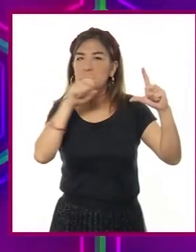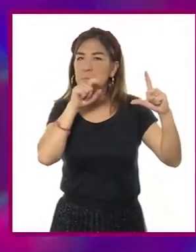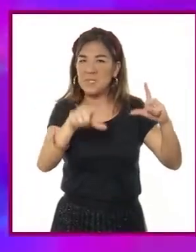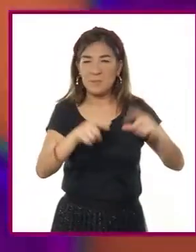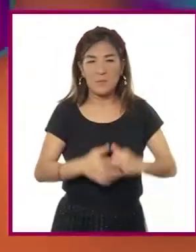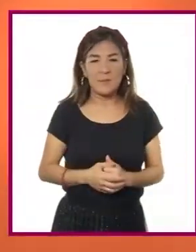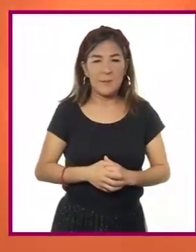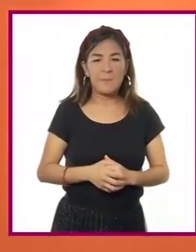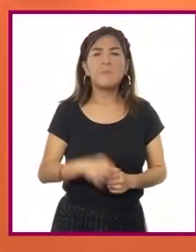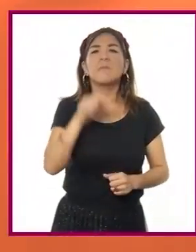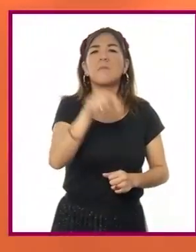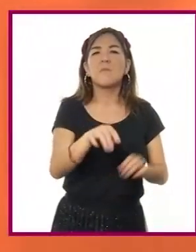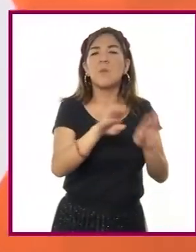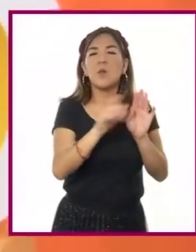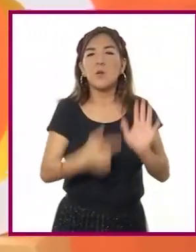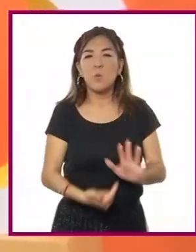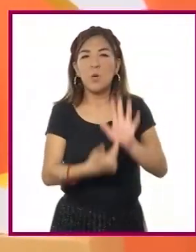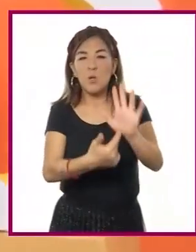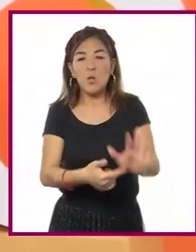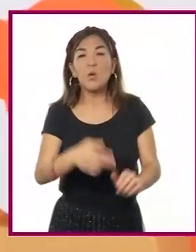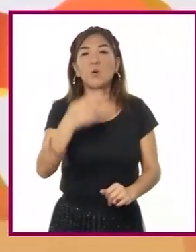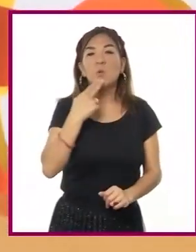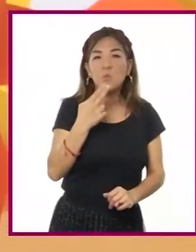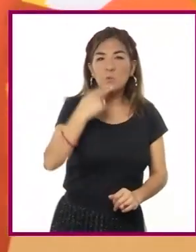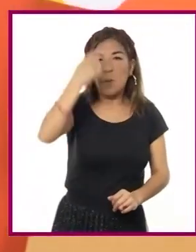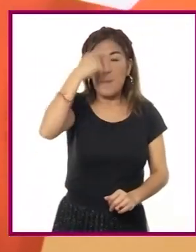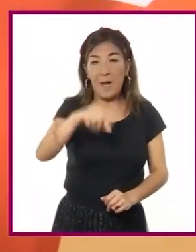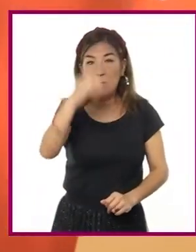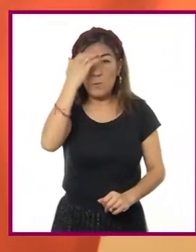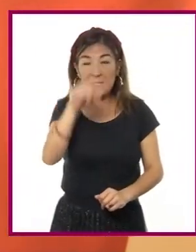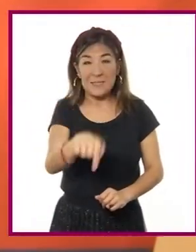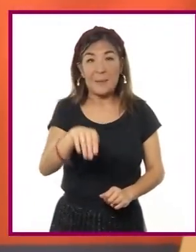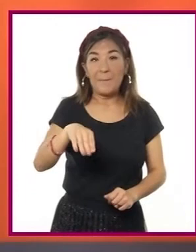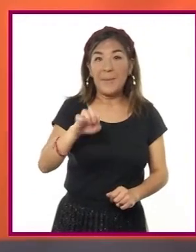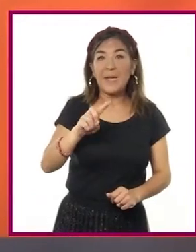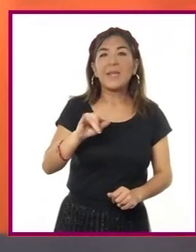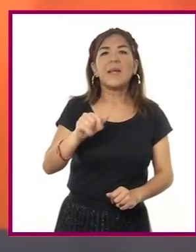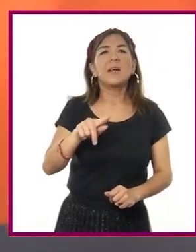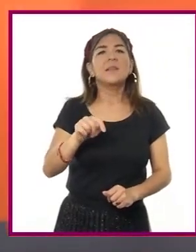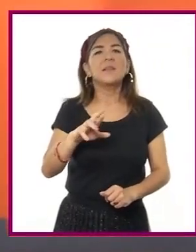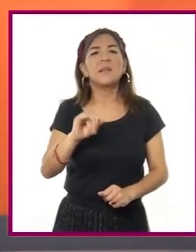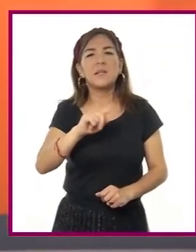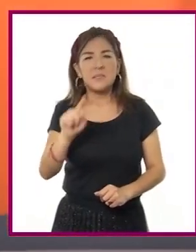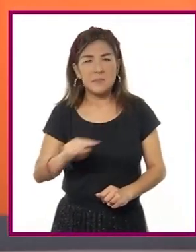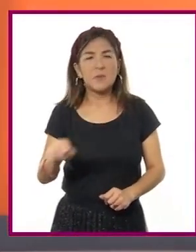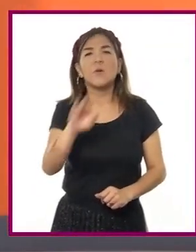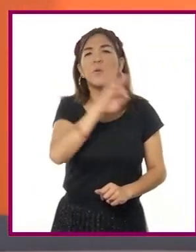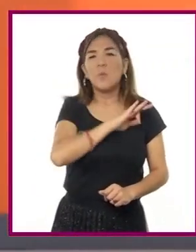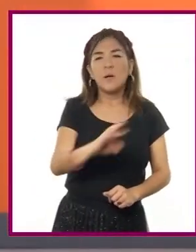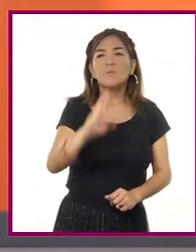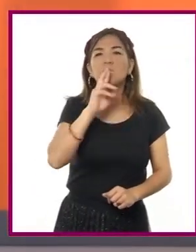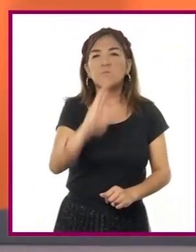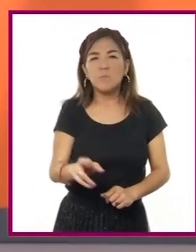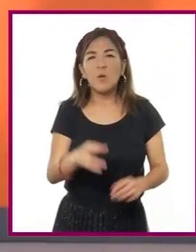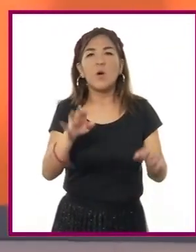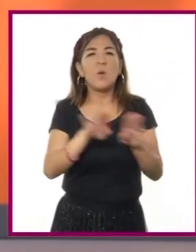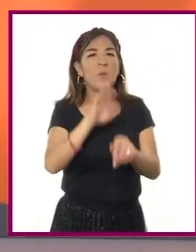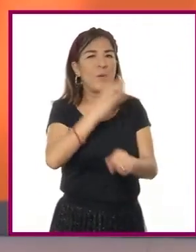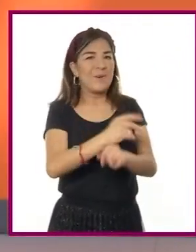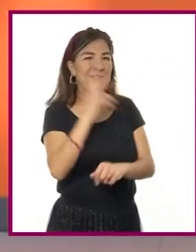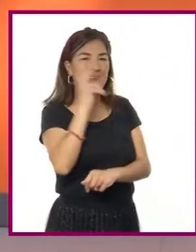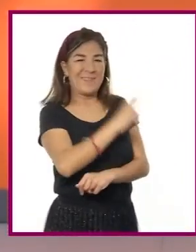modo, se demuestra que el uso y conocimiento de la mediatriz puede dar respuesta a situaciones como la anterior.